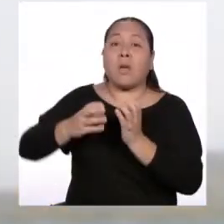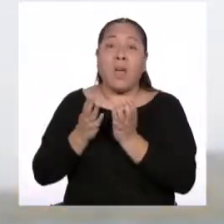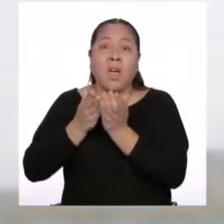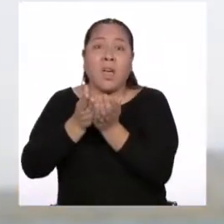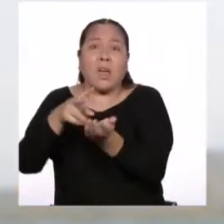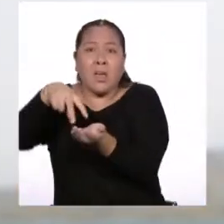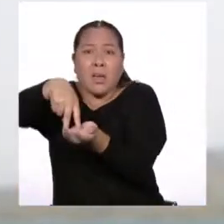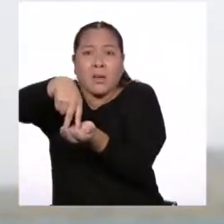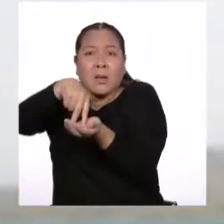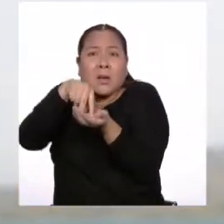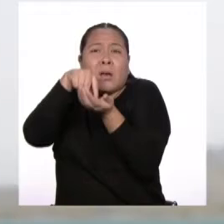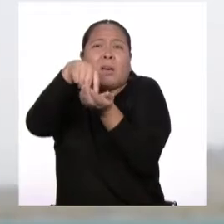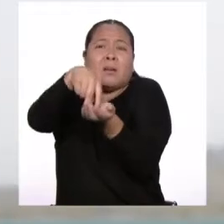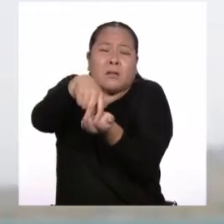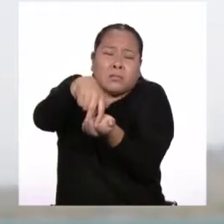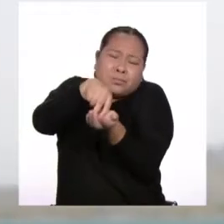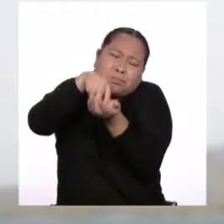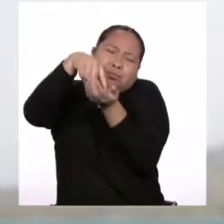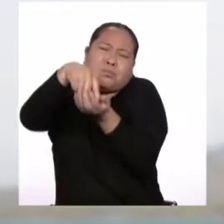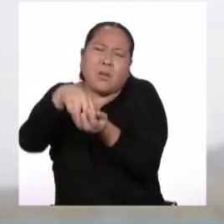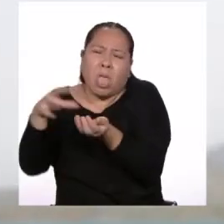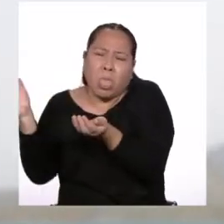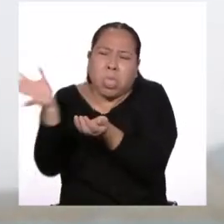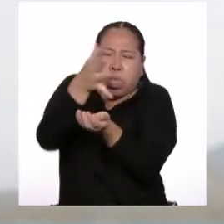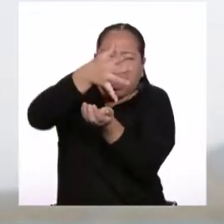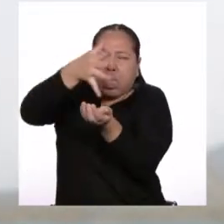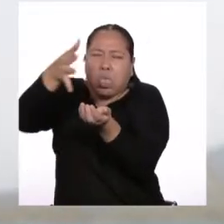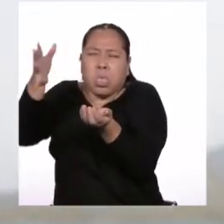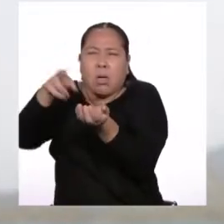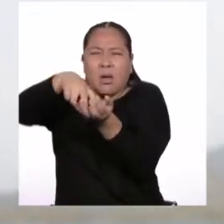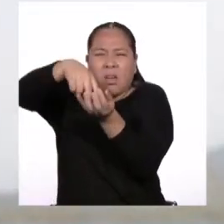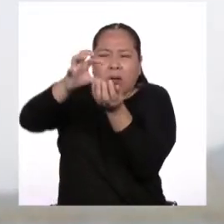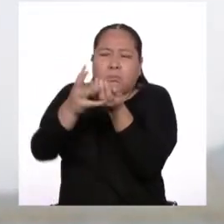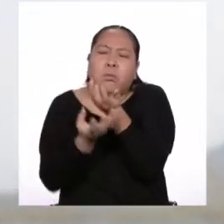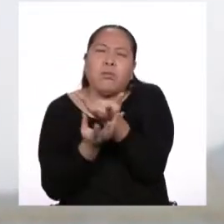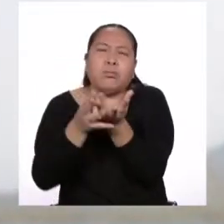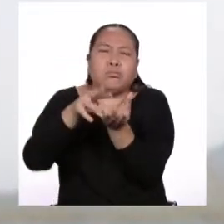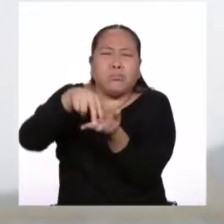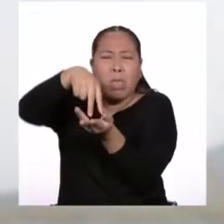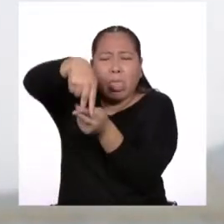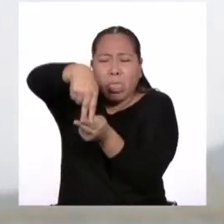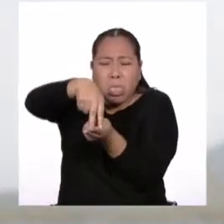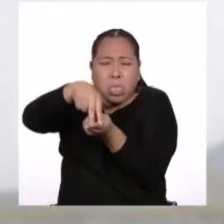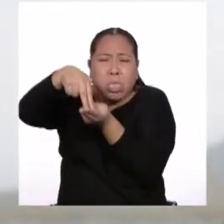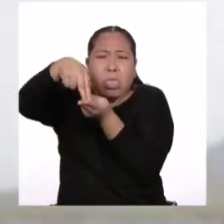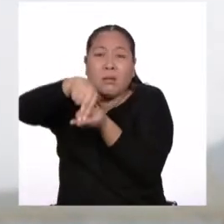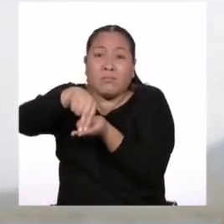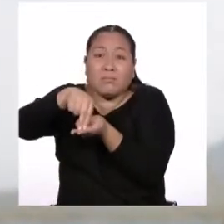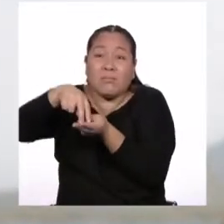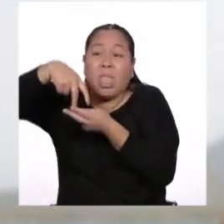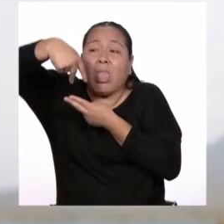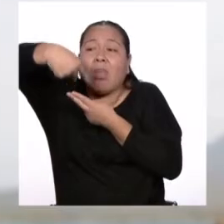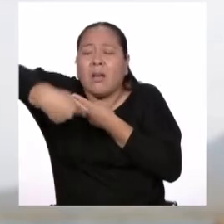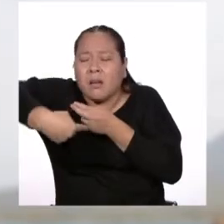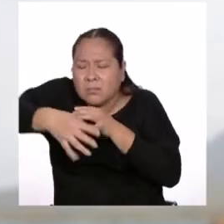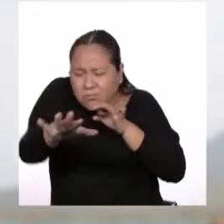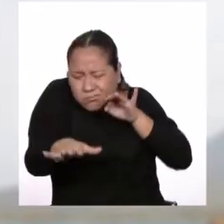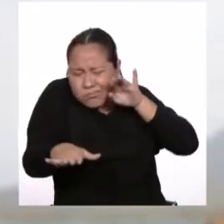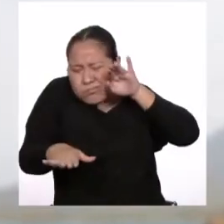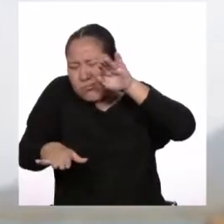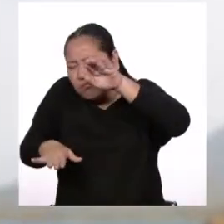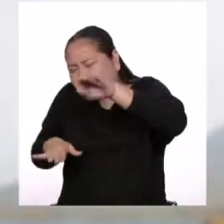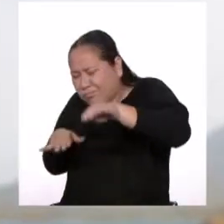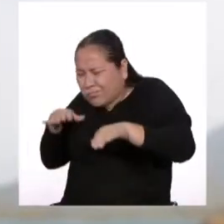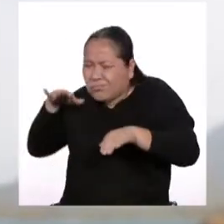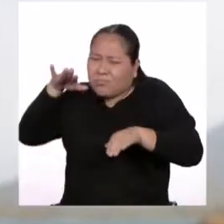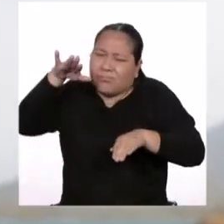Odiseo desfallecieron mientras la tempestad de Poseidón destruía la balsa. Odiseo nadó entonces hacia el abismo que formaban las rocas